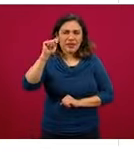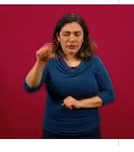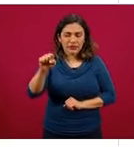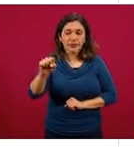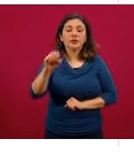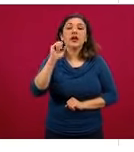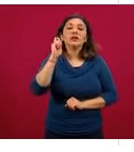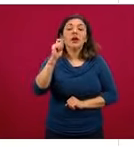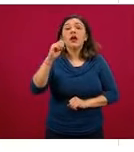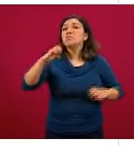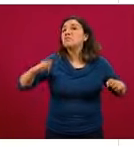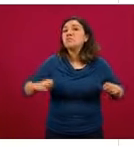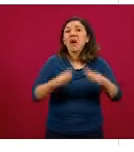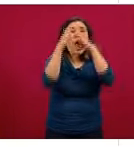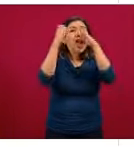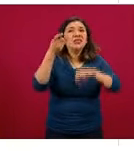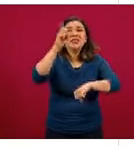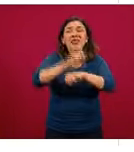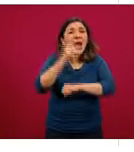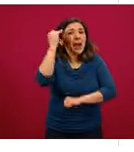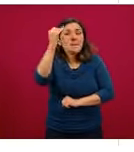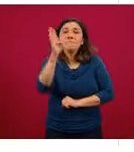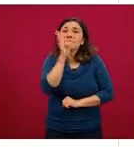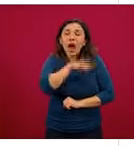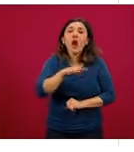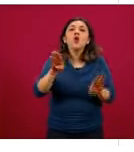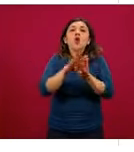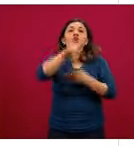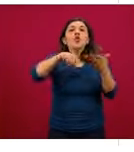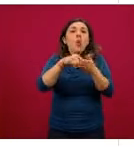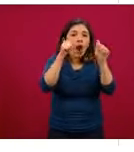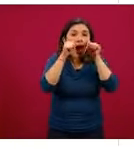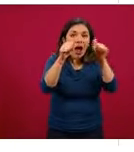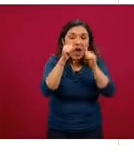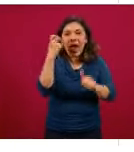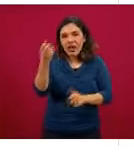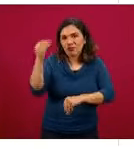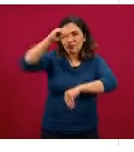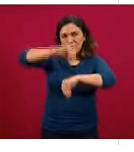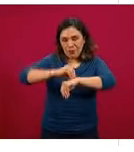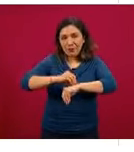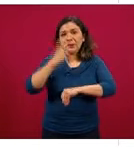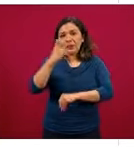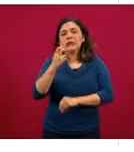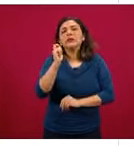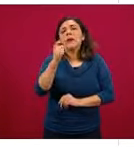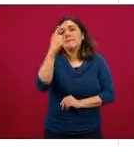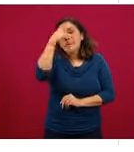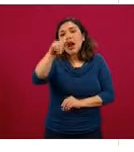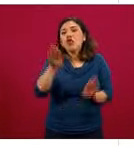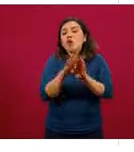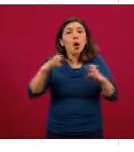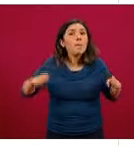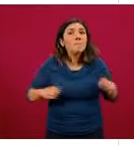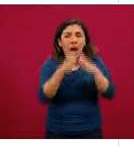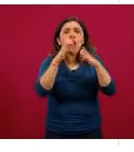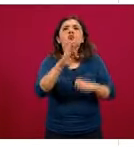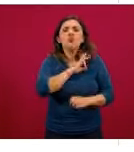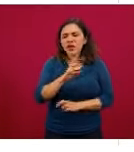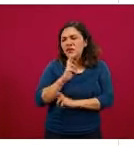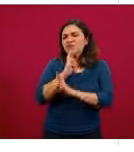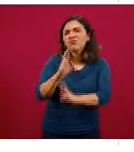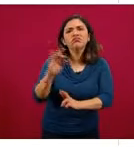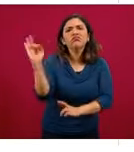o desastres. Tiene como objetivo principal asegurar una respuesta